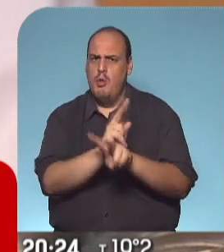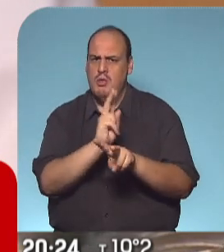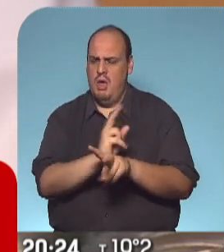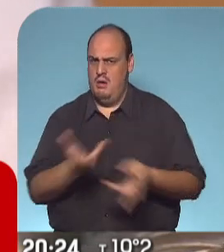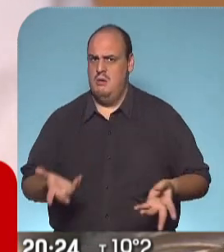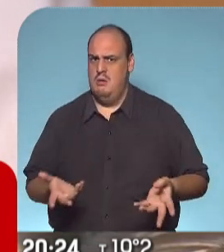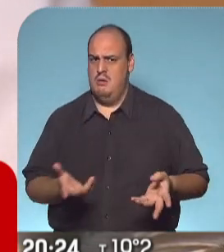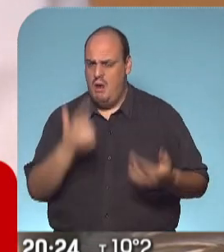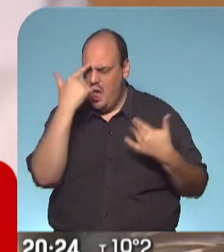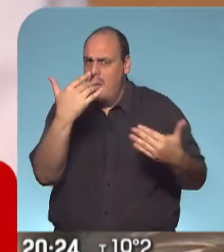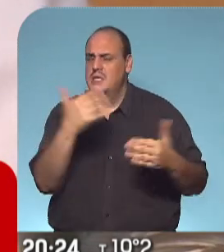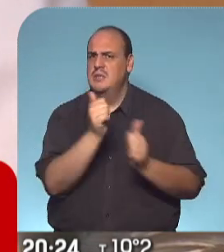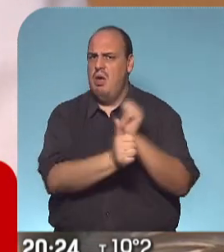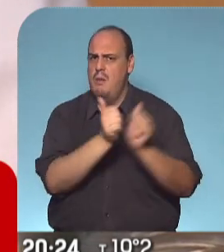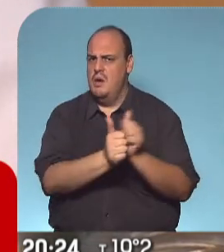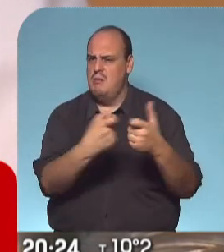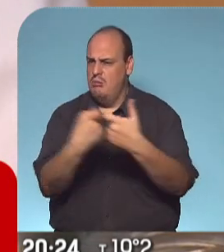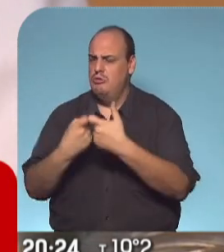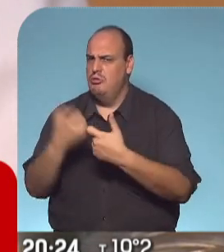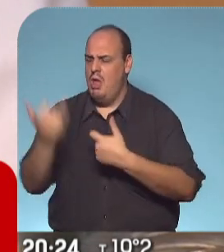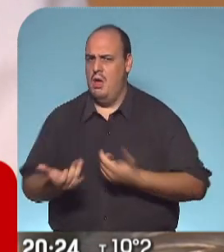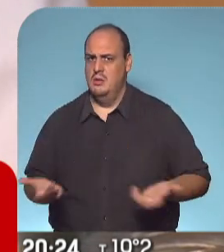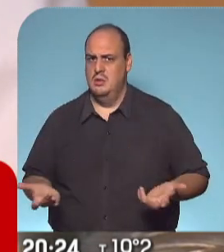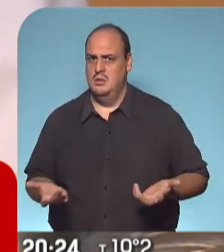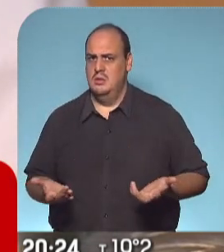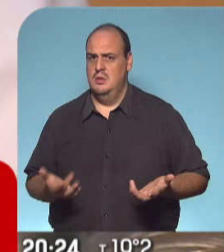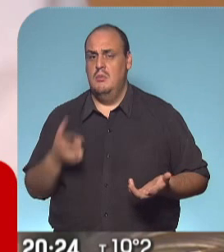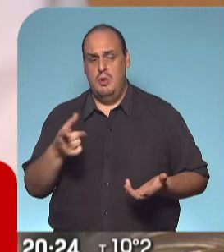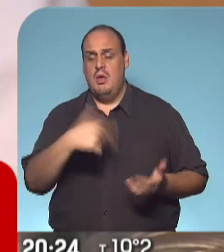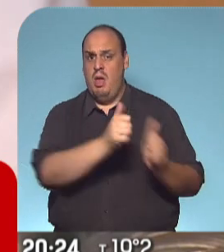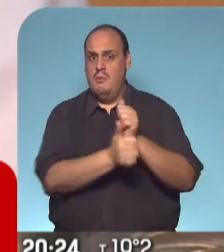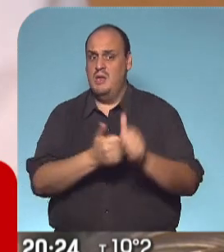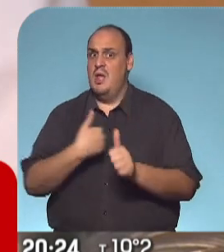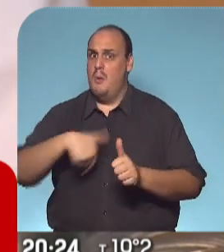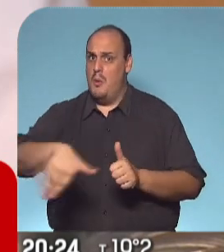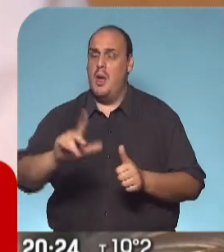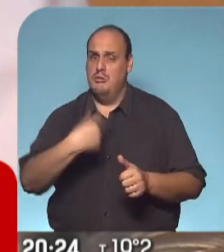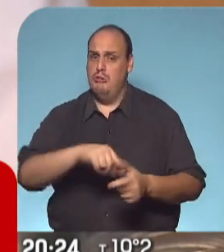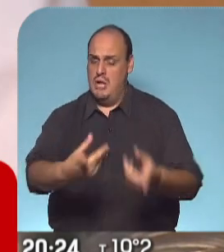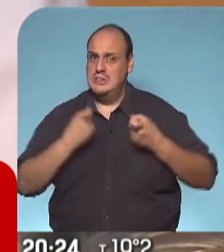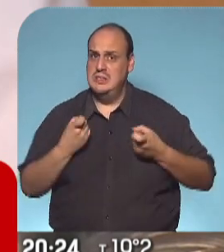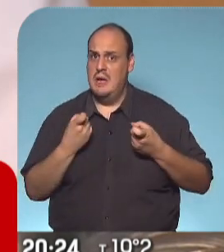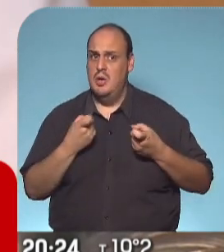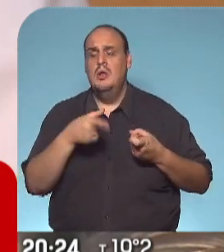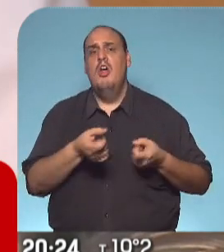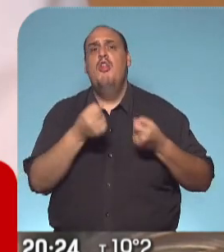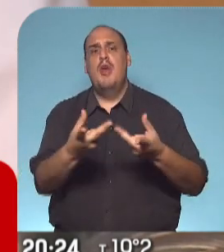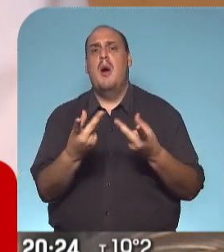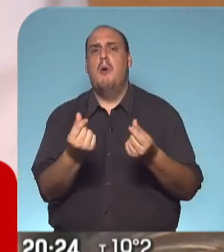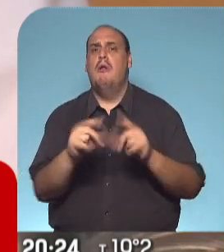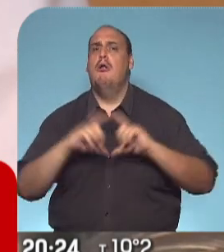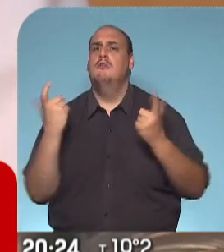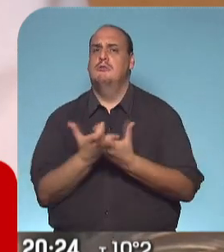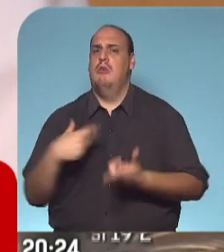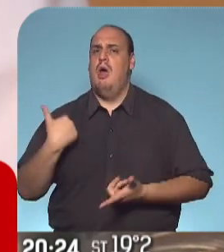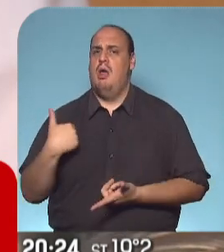capital que tienen las organizaciones, porque vamos a necesitar de esas empresas que le generan valor a la sociedad